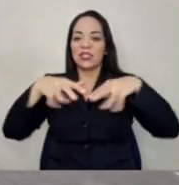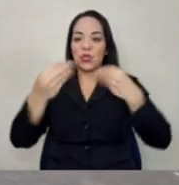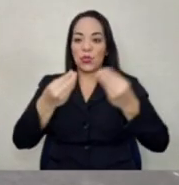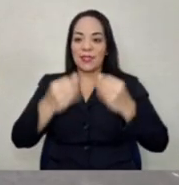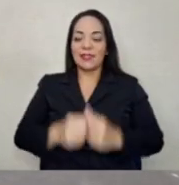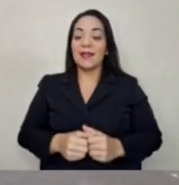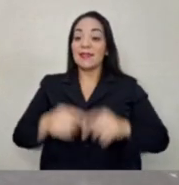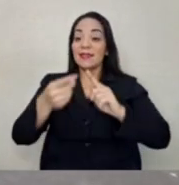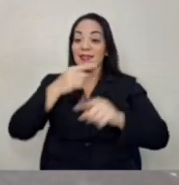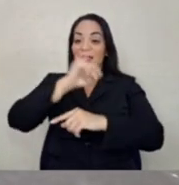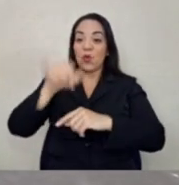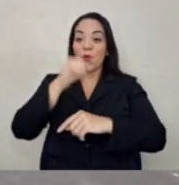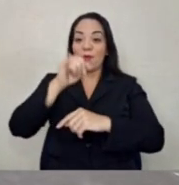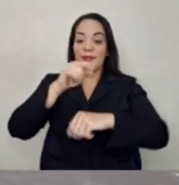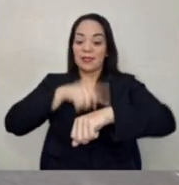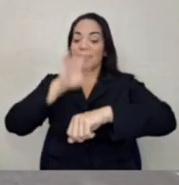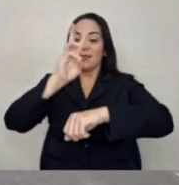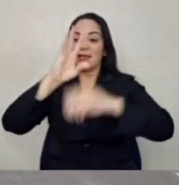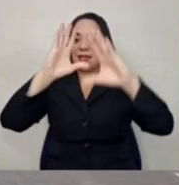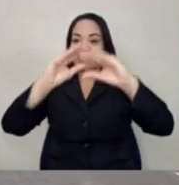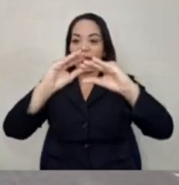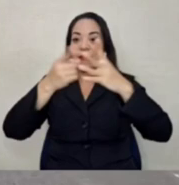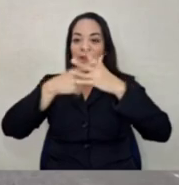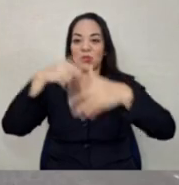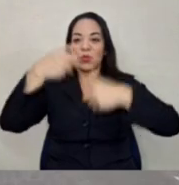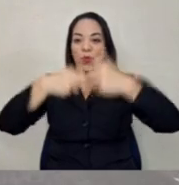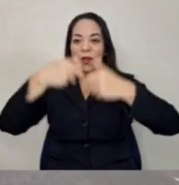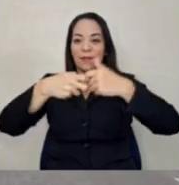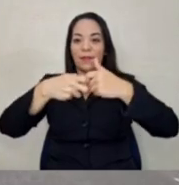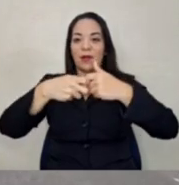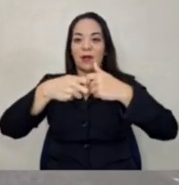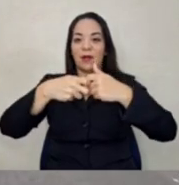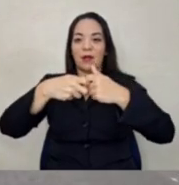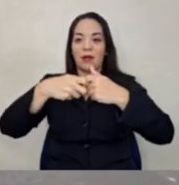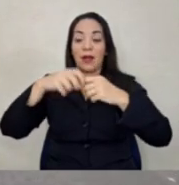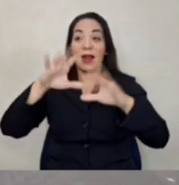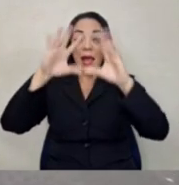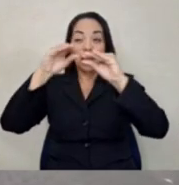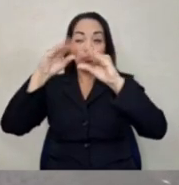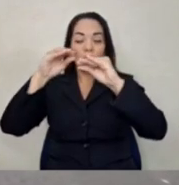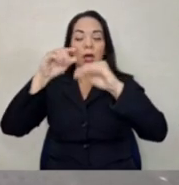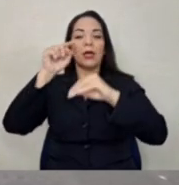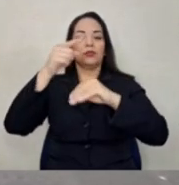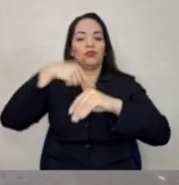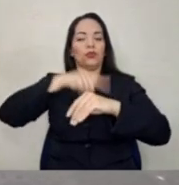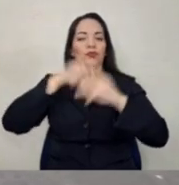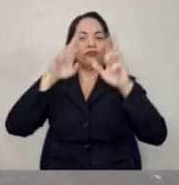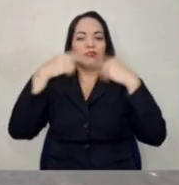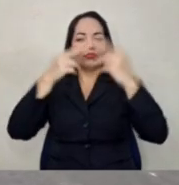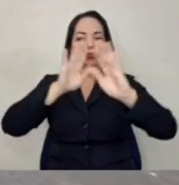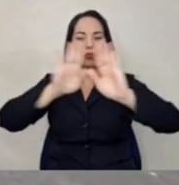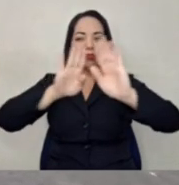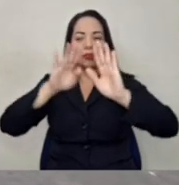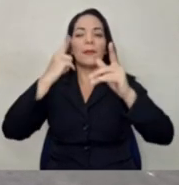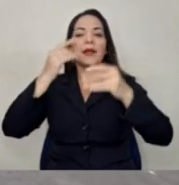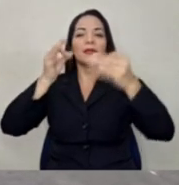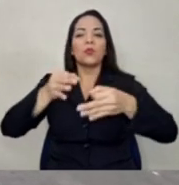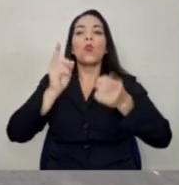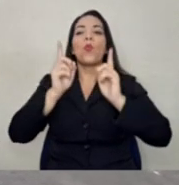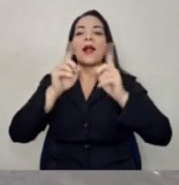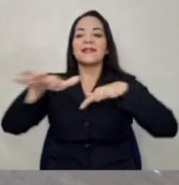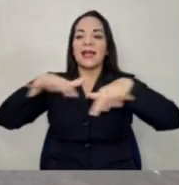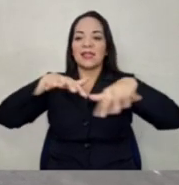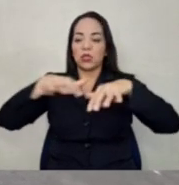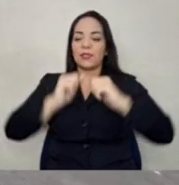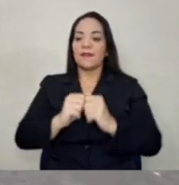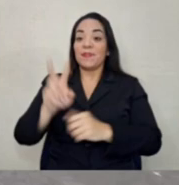el jueves a las 6 de la tarde que se dio este problema. Toda la noche estuvimos en reuniones virtuales para determinar cuáles iban a ser las acciones.